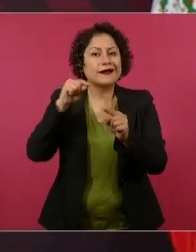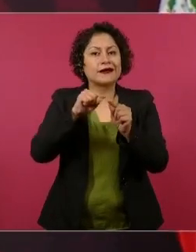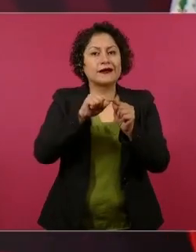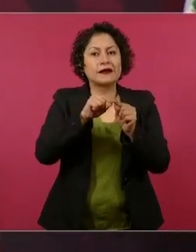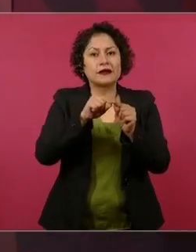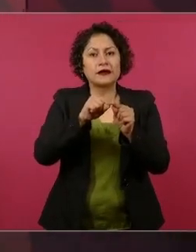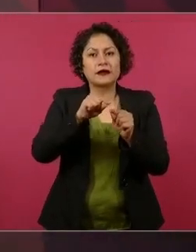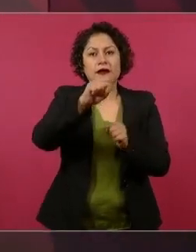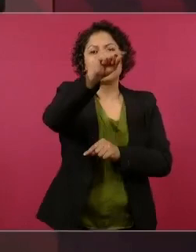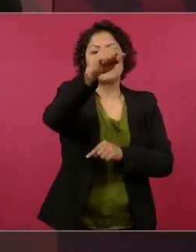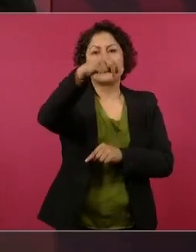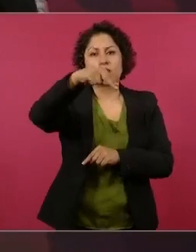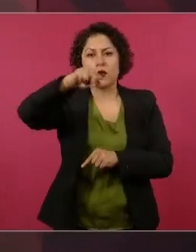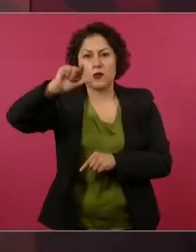a Nuevo Laredo.